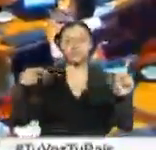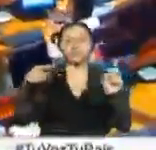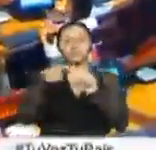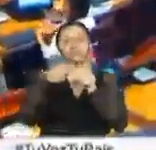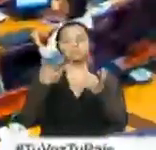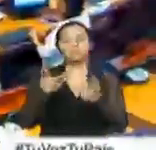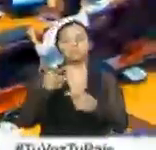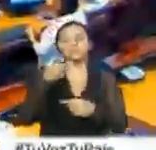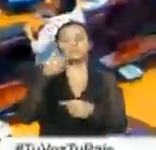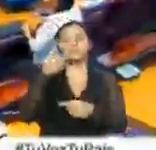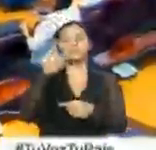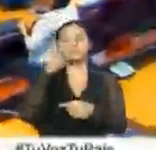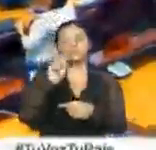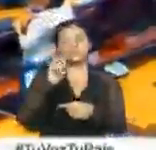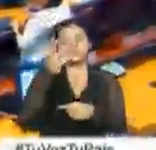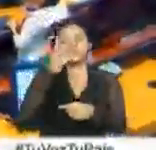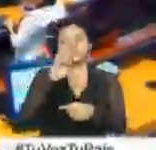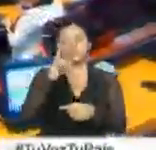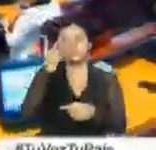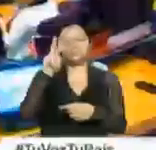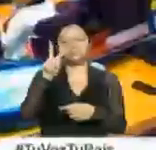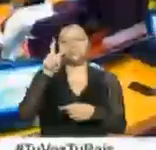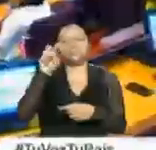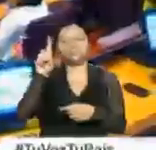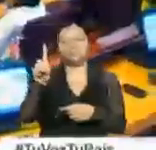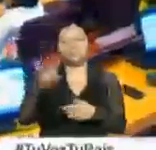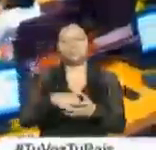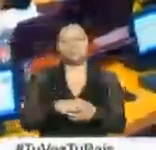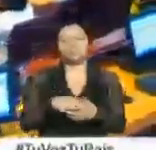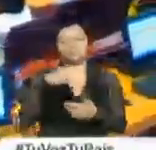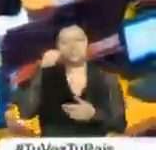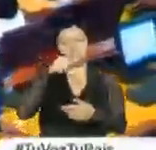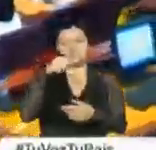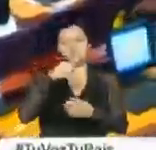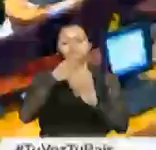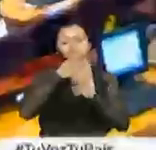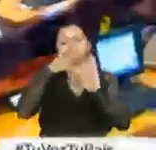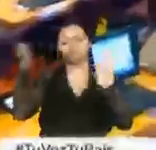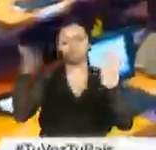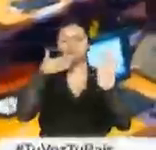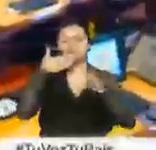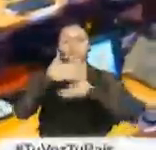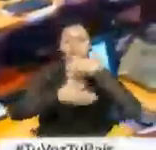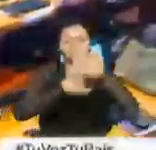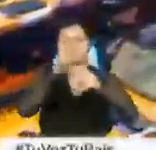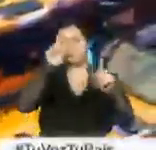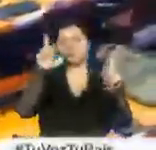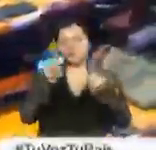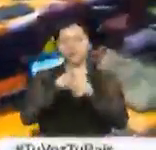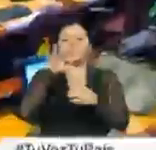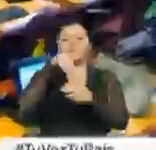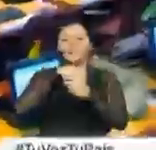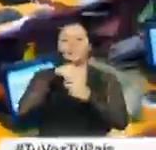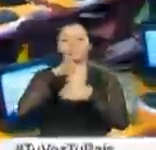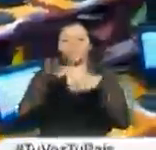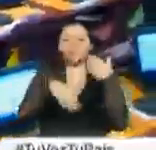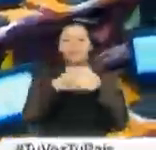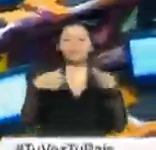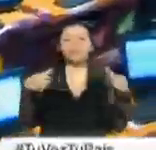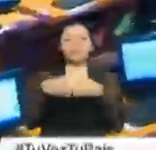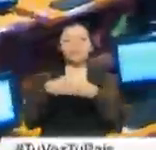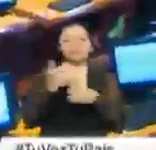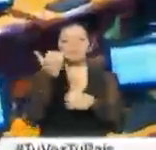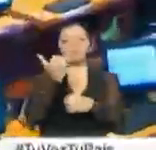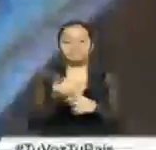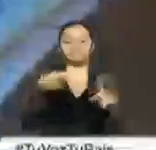periodo legislativo 2017-2021. Esta jornada se realizó en concordancia a lo que establece la Ley Orgánica de la